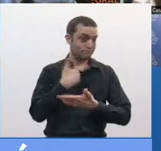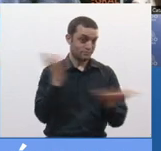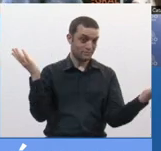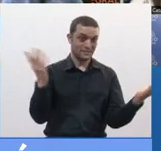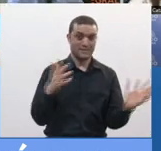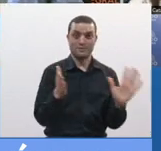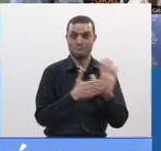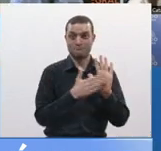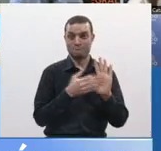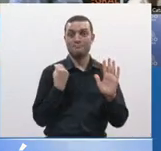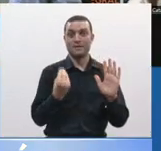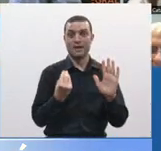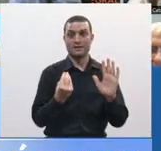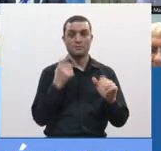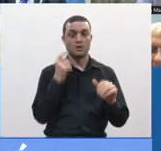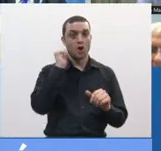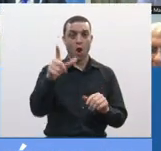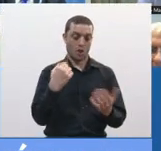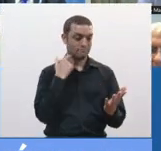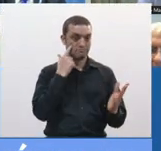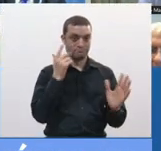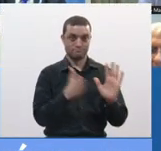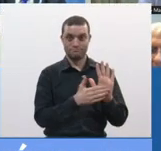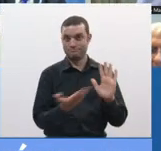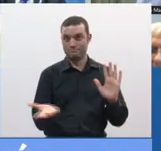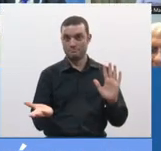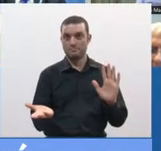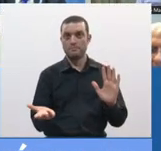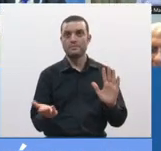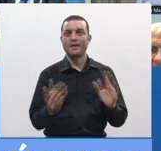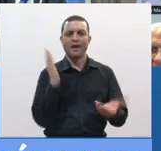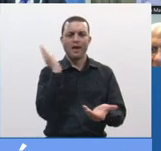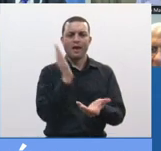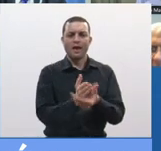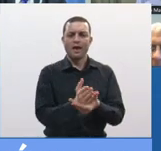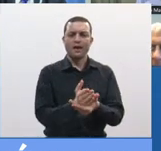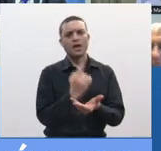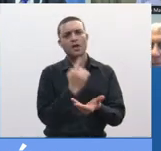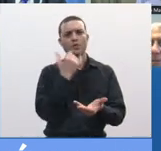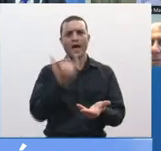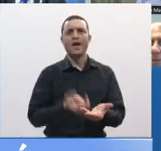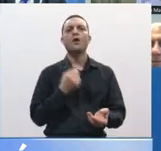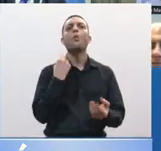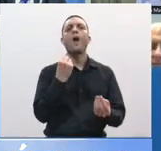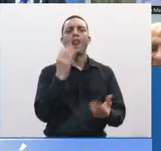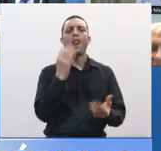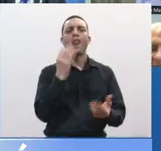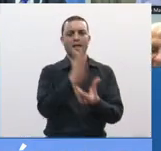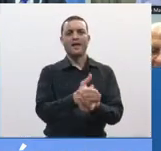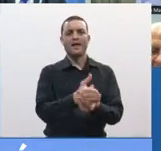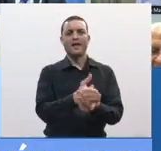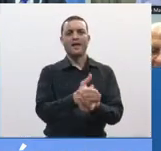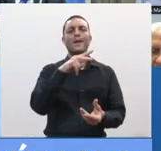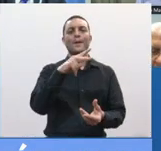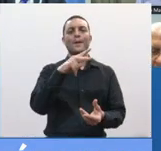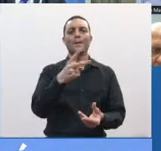vista. Bueno, ahora estamos, el pliego cuestionado es el pliego del doctor Daniel Bejas, que